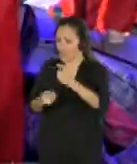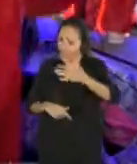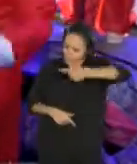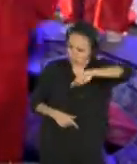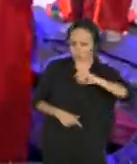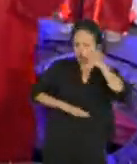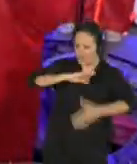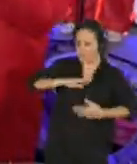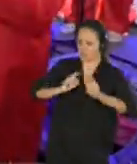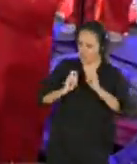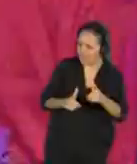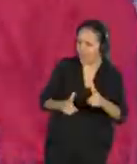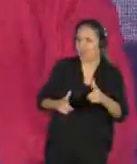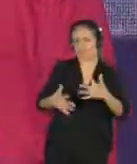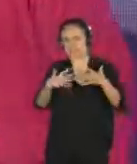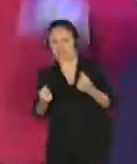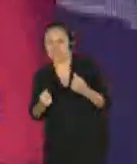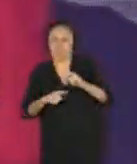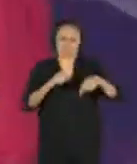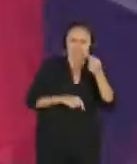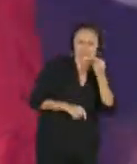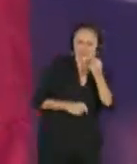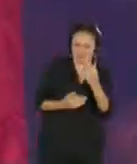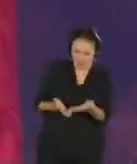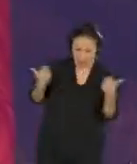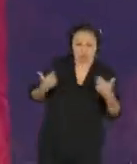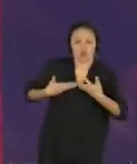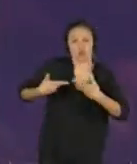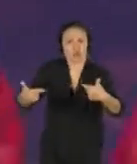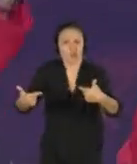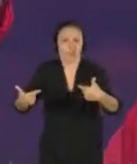limita sanidad y la Teresita. No es así.